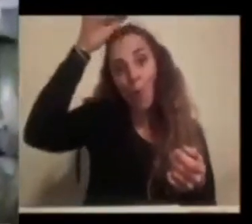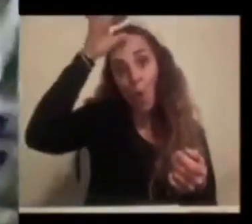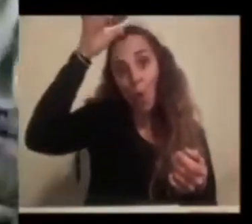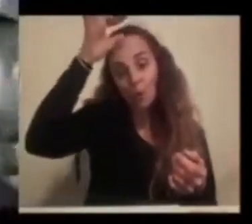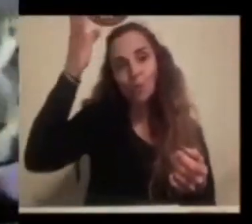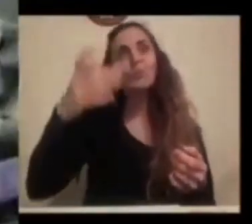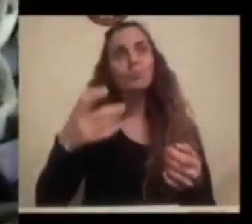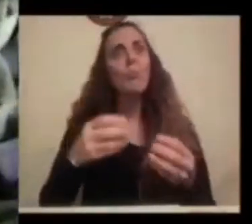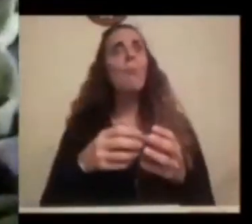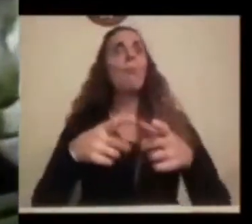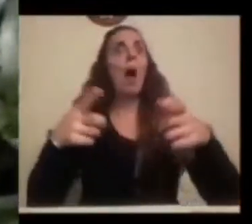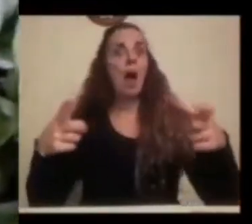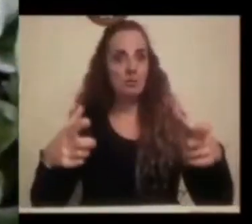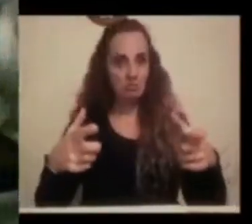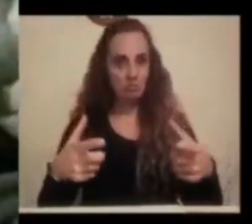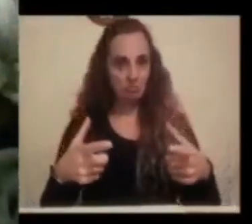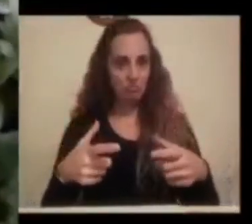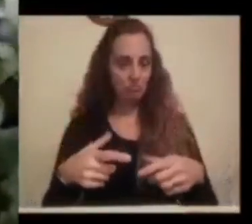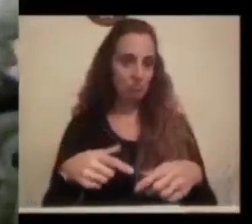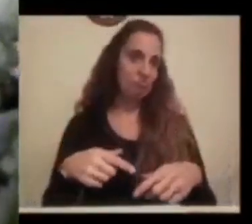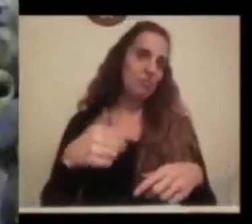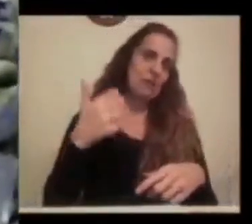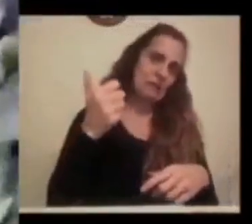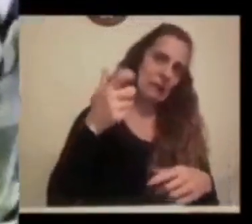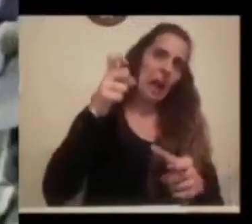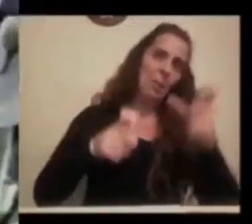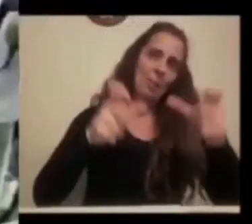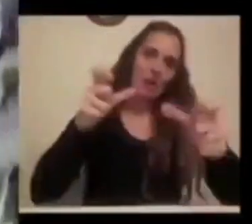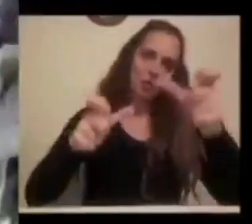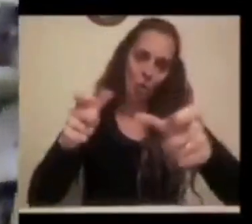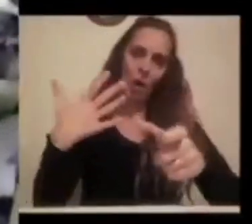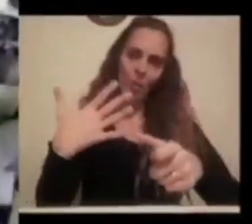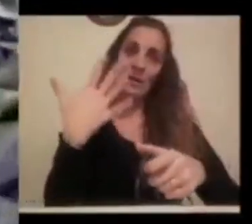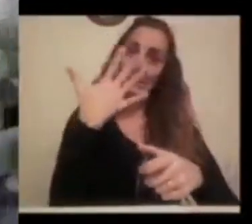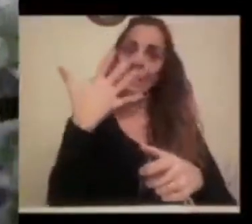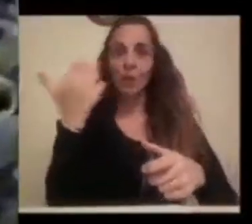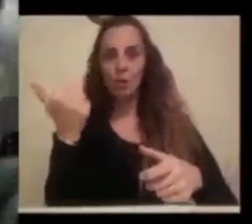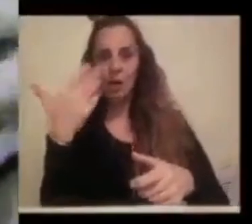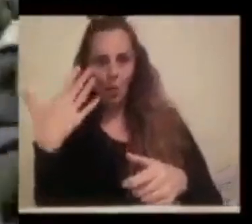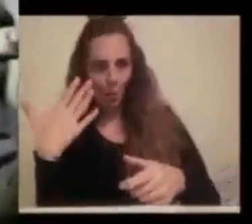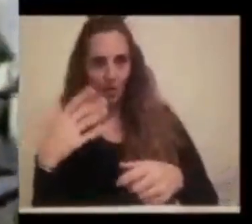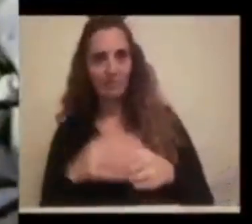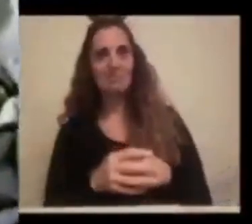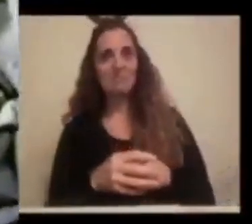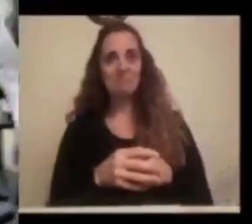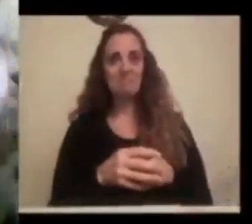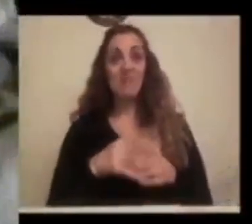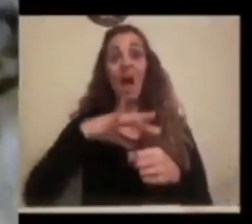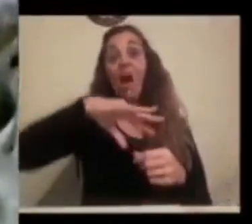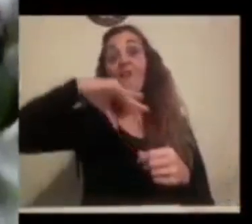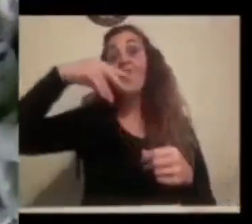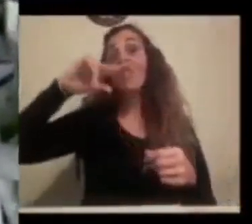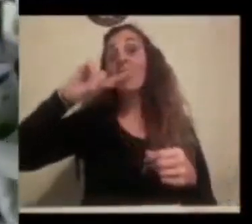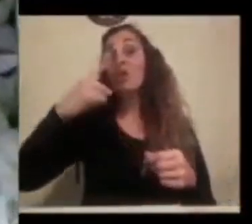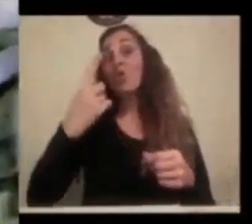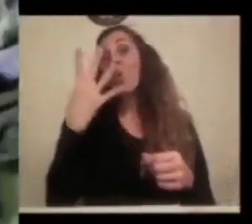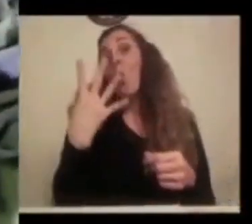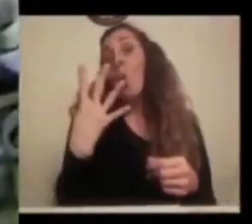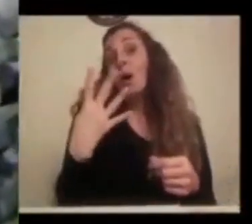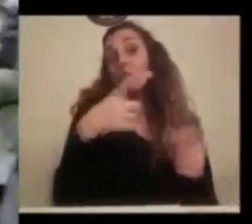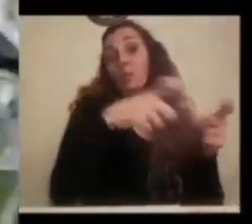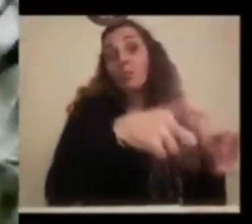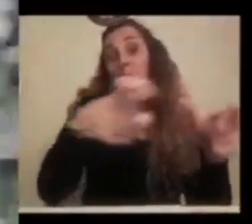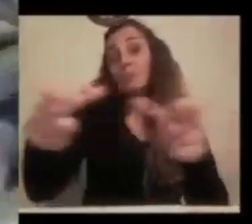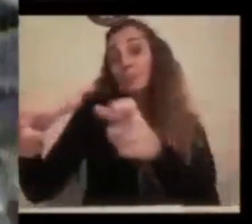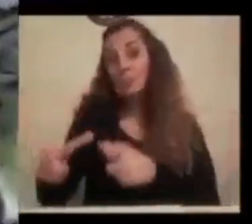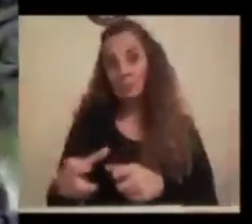o un estofado de carne o de pollo, bueno, rinde mucho más. Póngale para seis personas, cinco o seis personas tranquilamente.